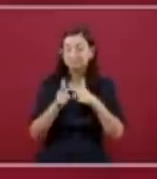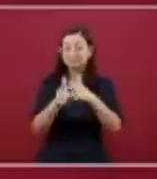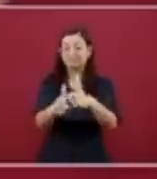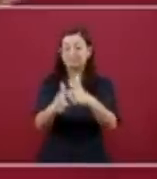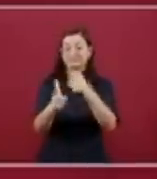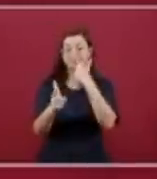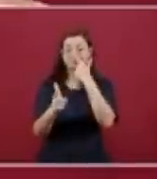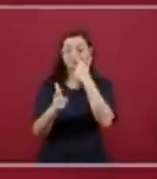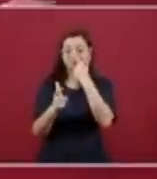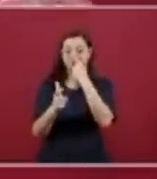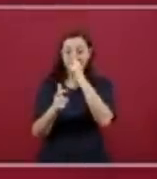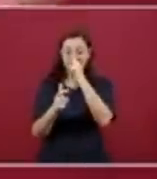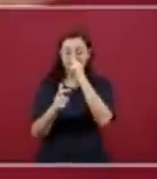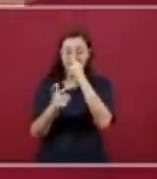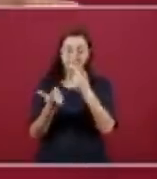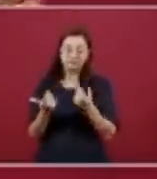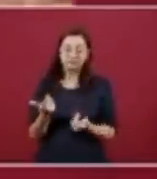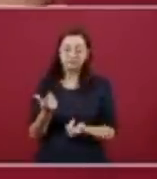quitando